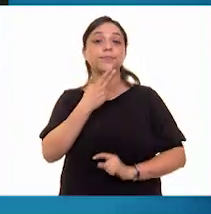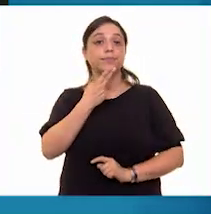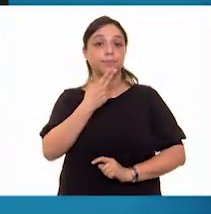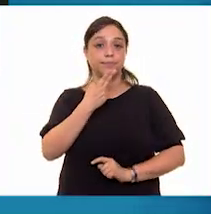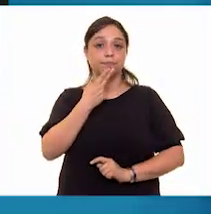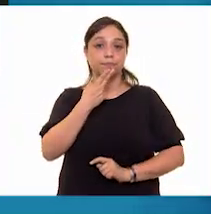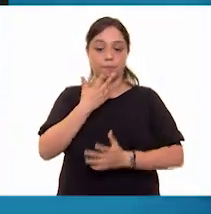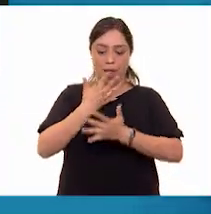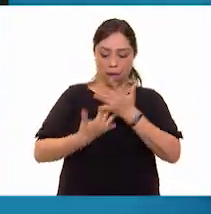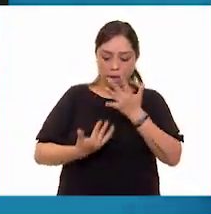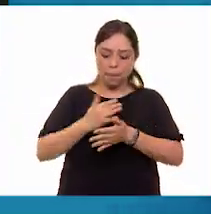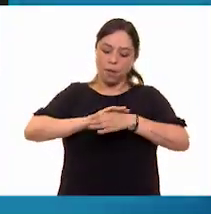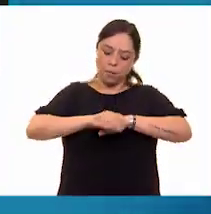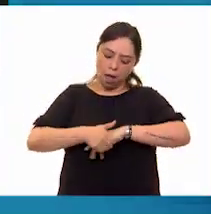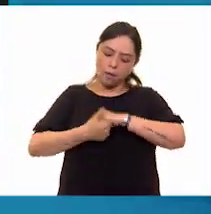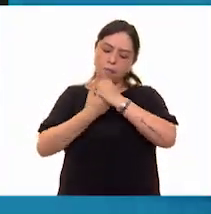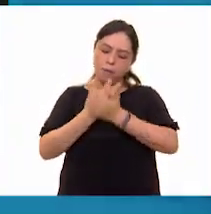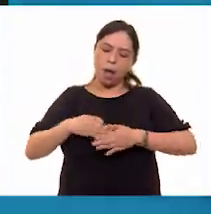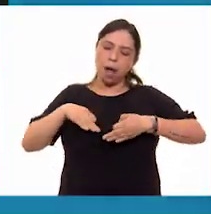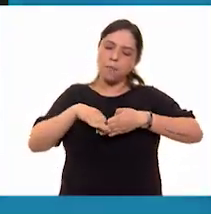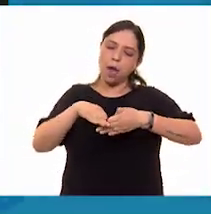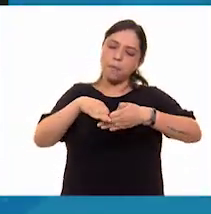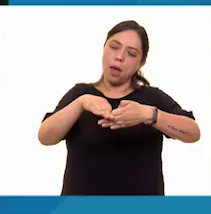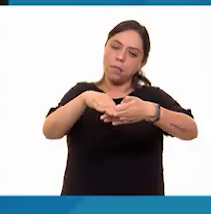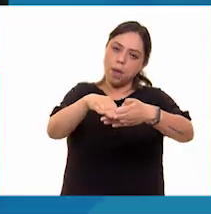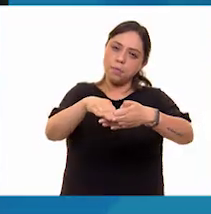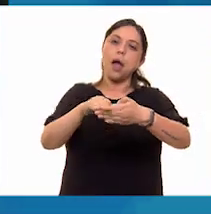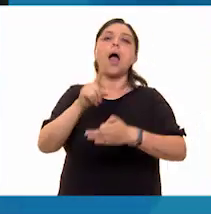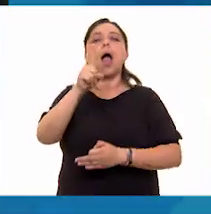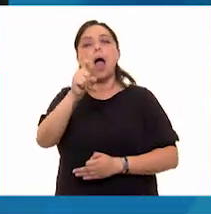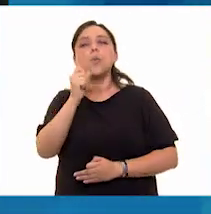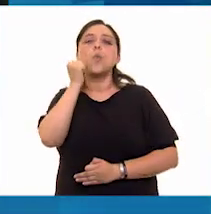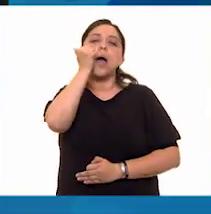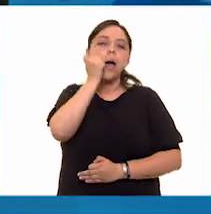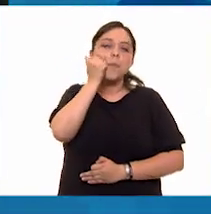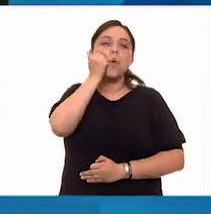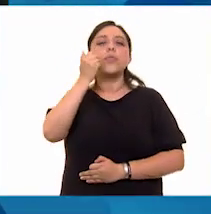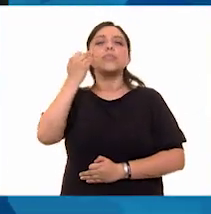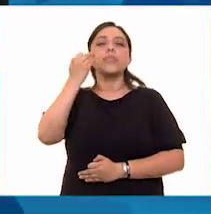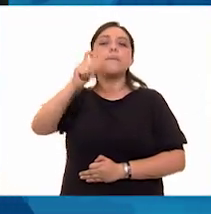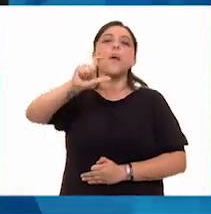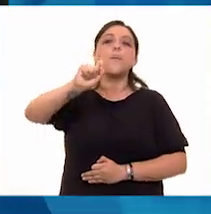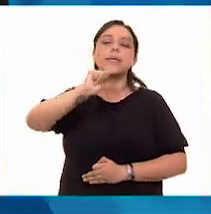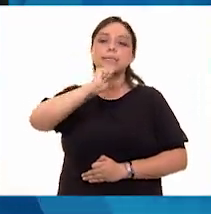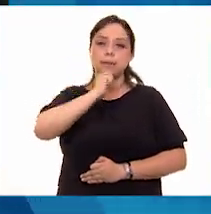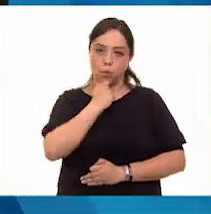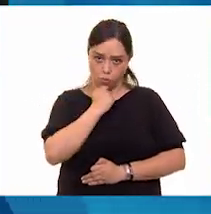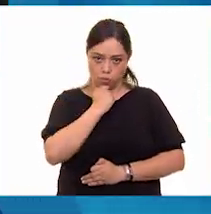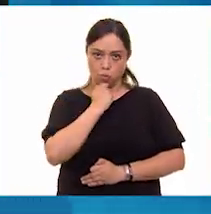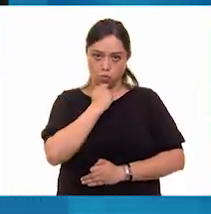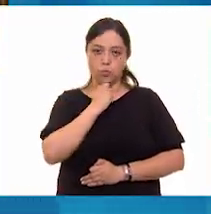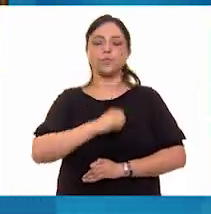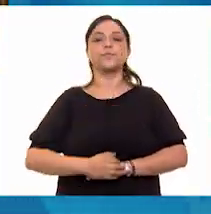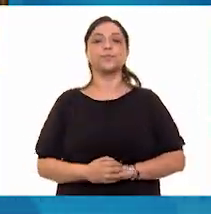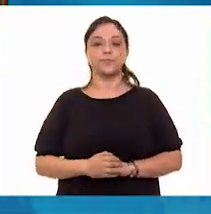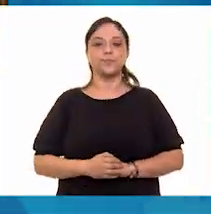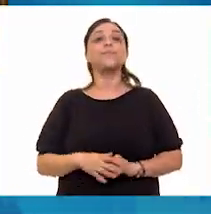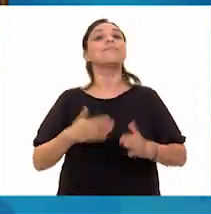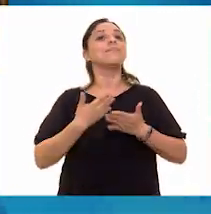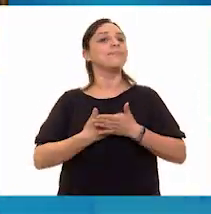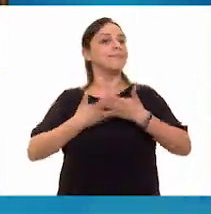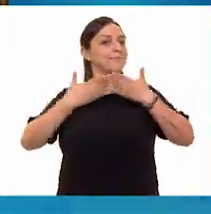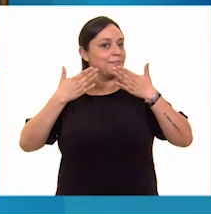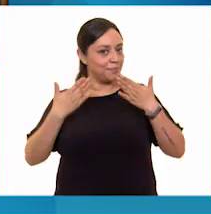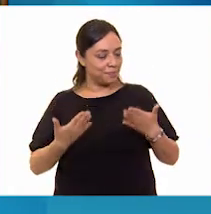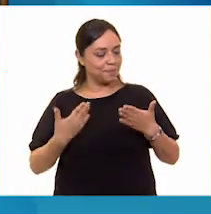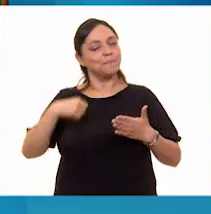cubrebocas. Lava tus manos frecuentemente con agua y con jabón, por lo menos durante 20 segundos. Ahora